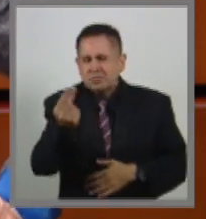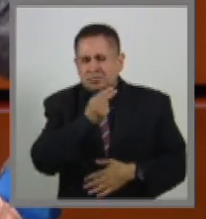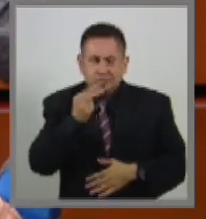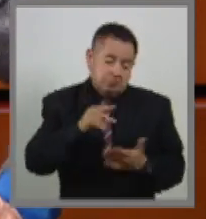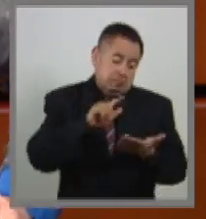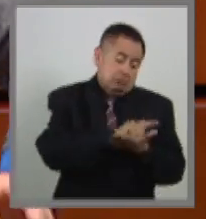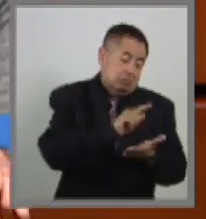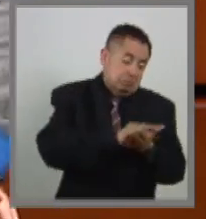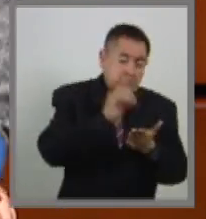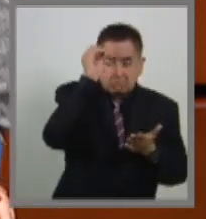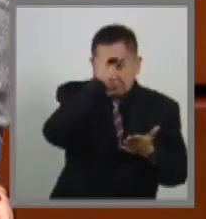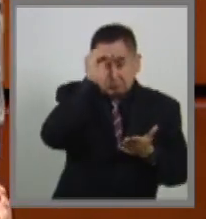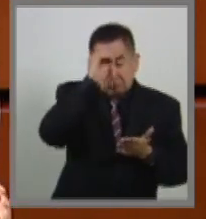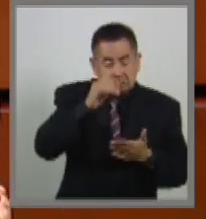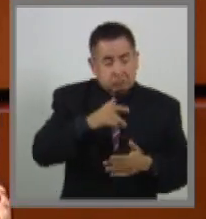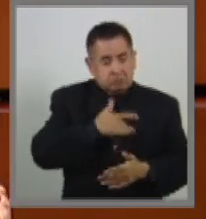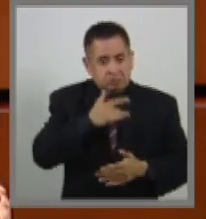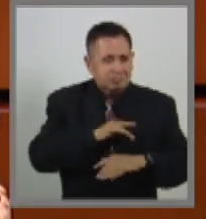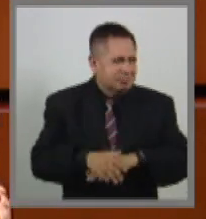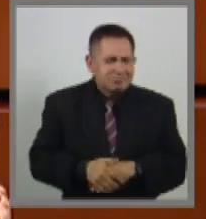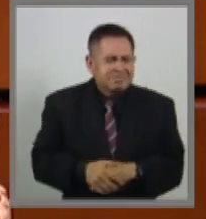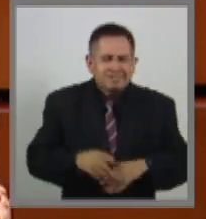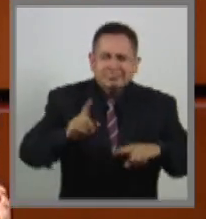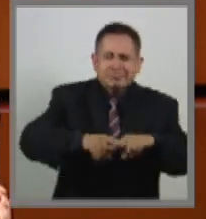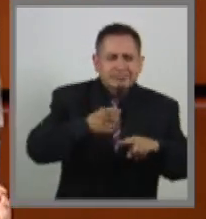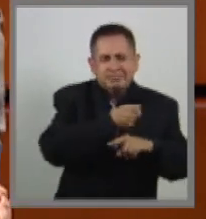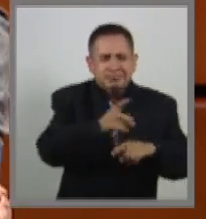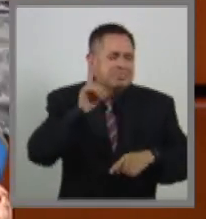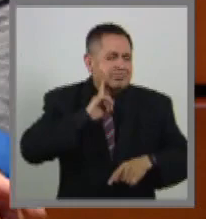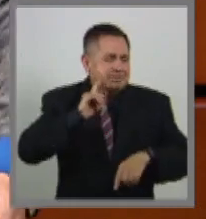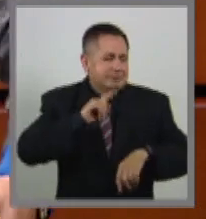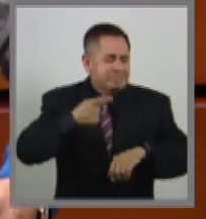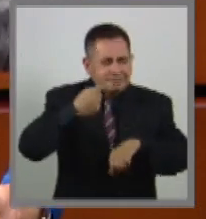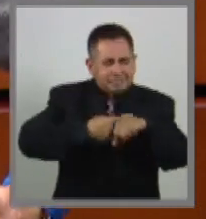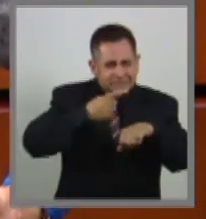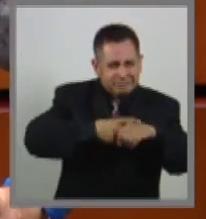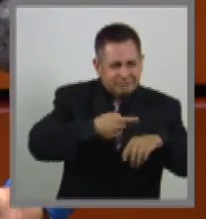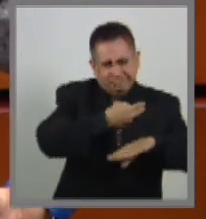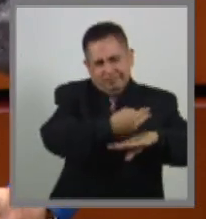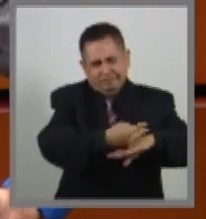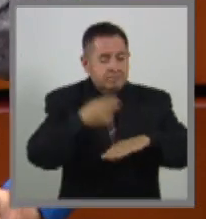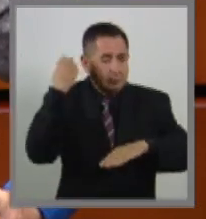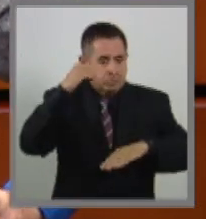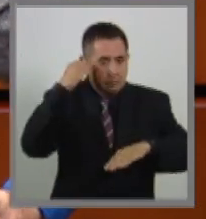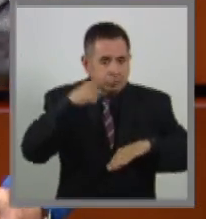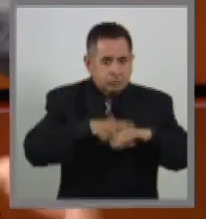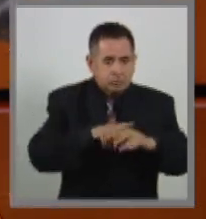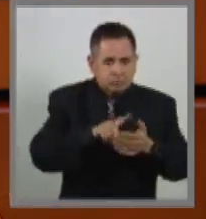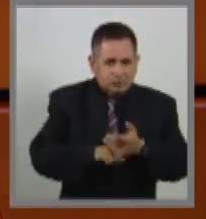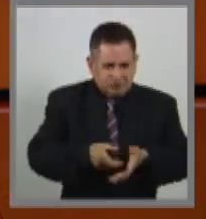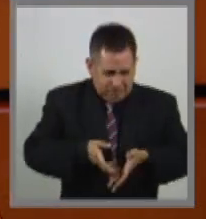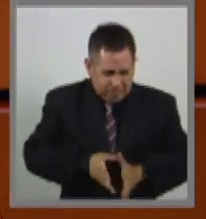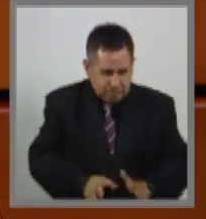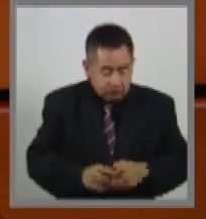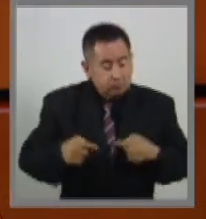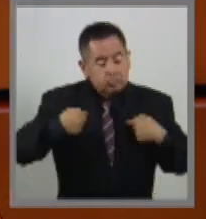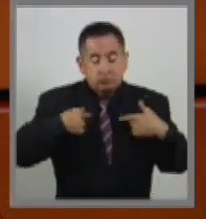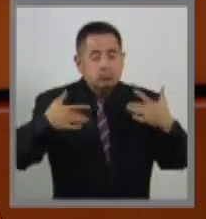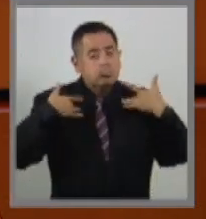objeción de conciencia. Dígame una enferma en Oaxaca que tenga un aborto y diga el Señor,